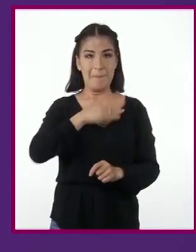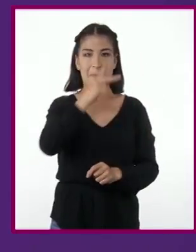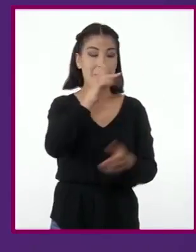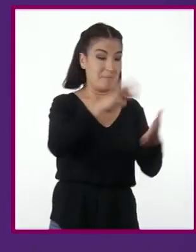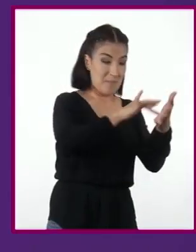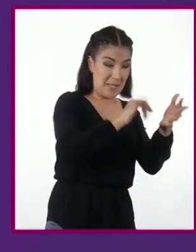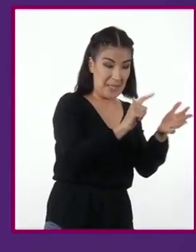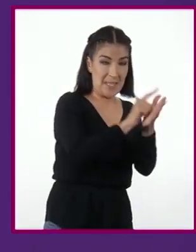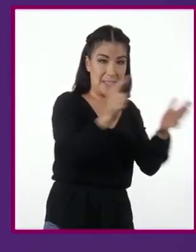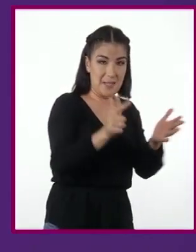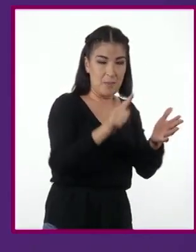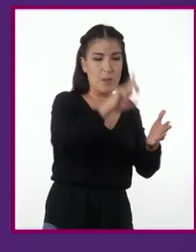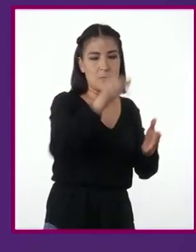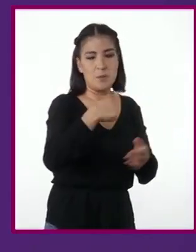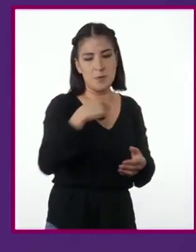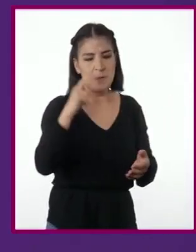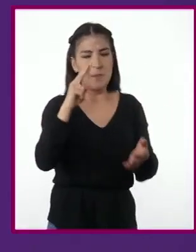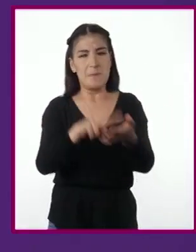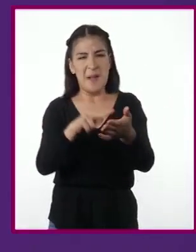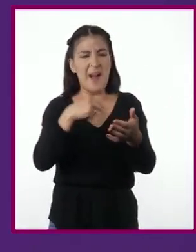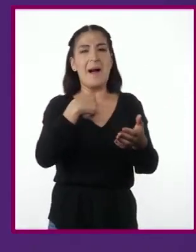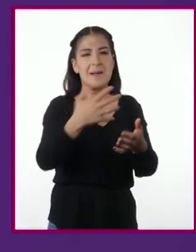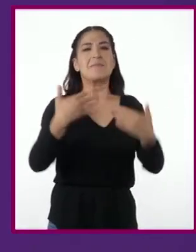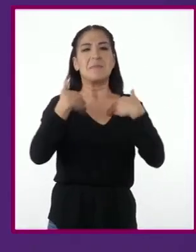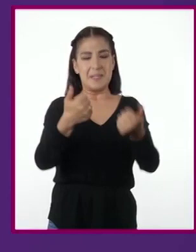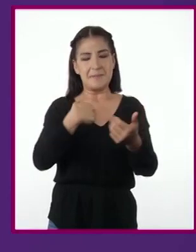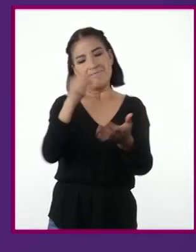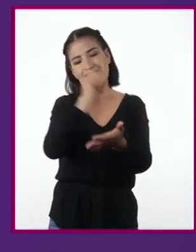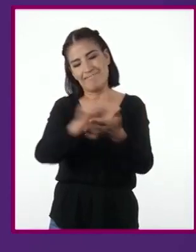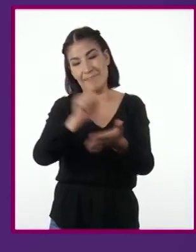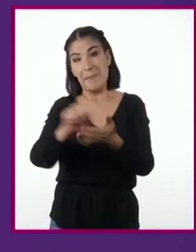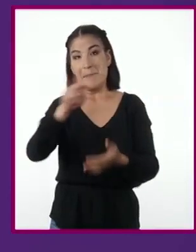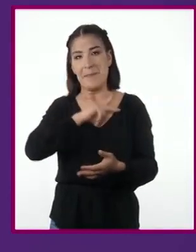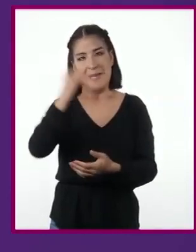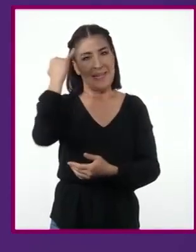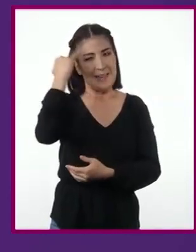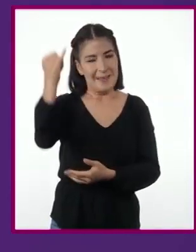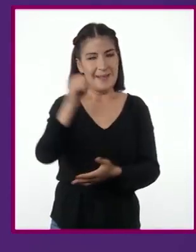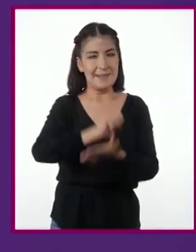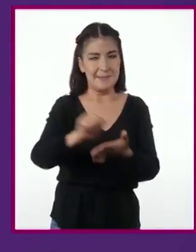palabras acerca de lo que entendimos de un texto.